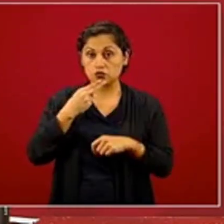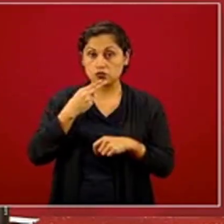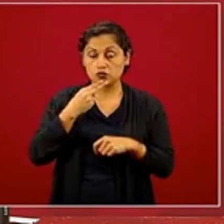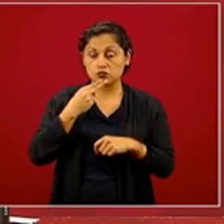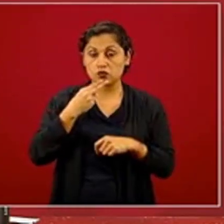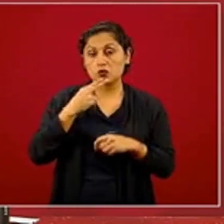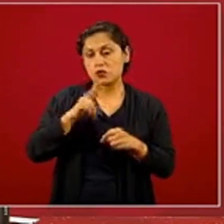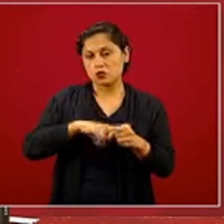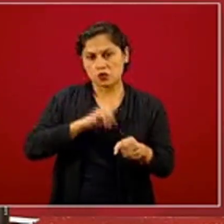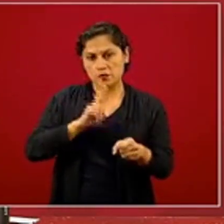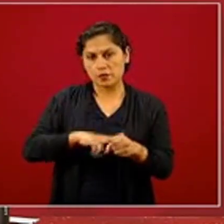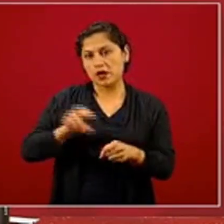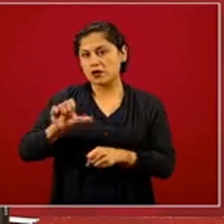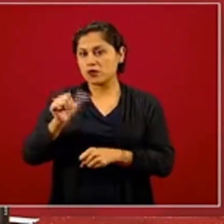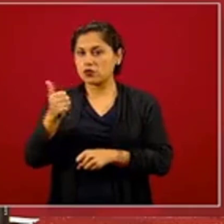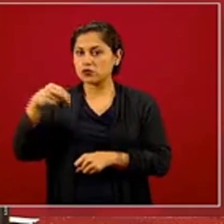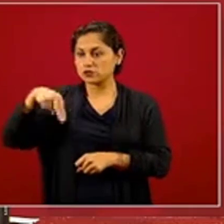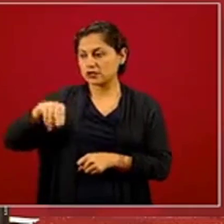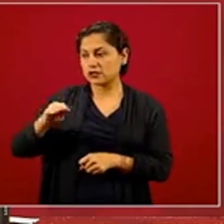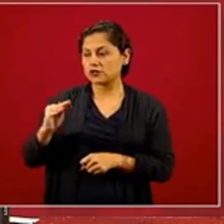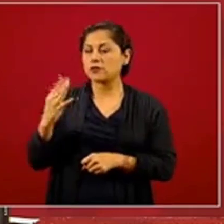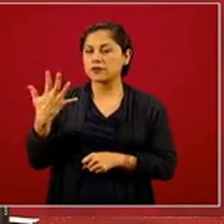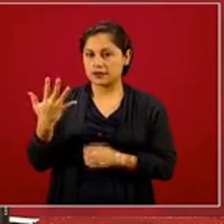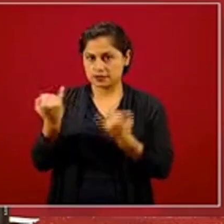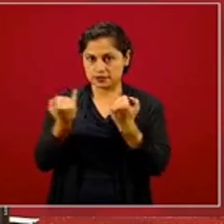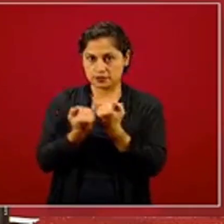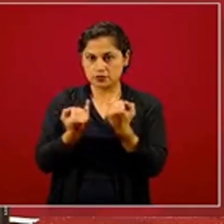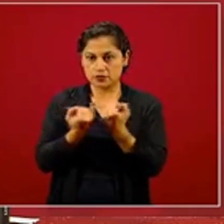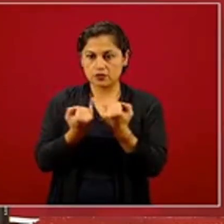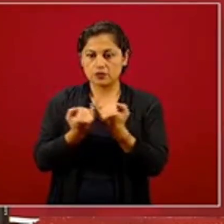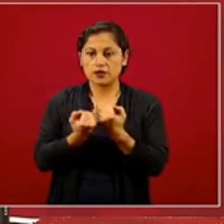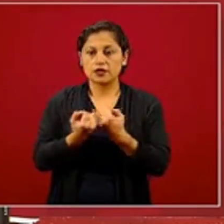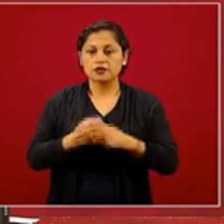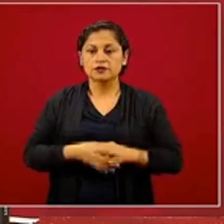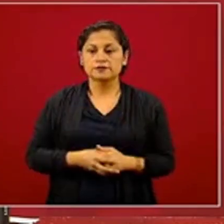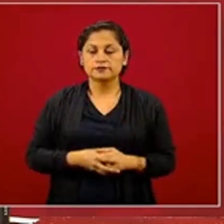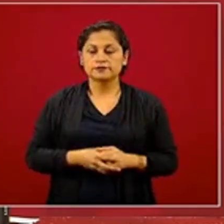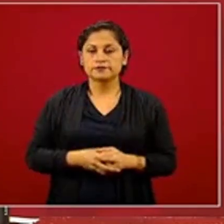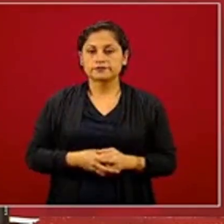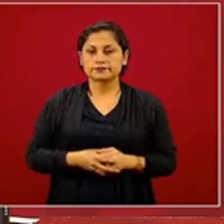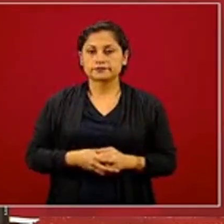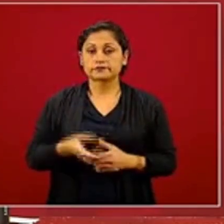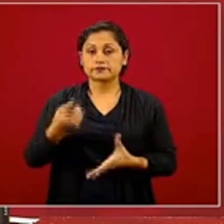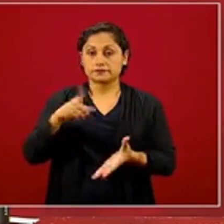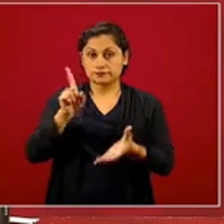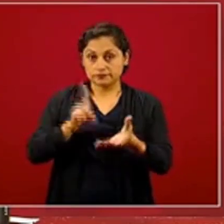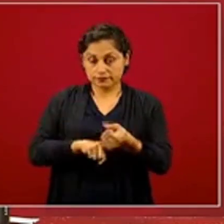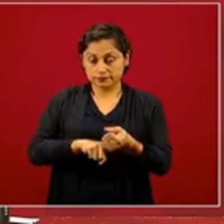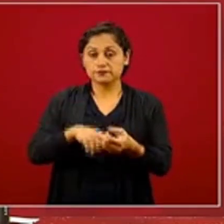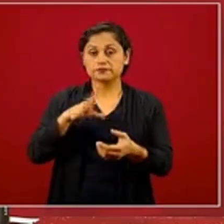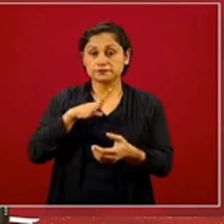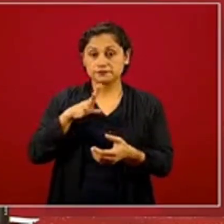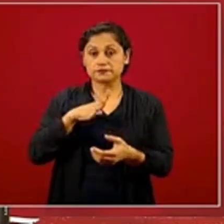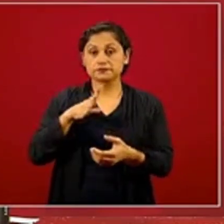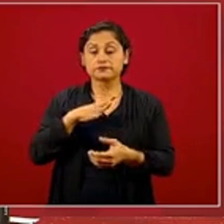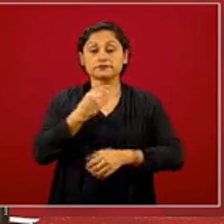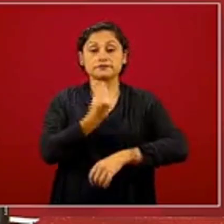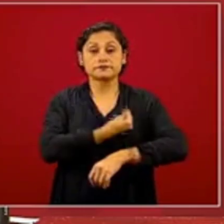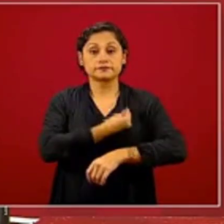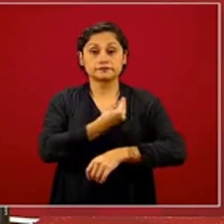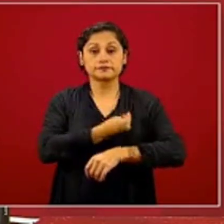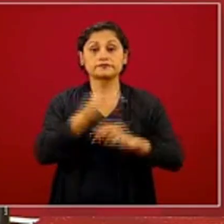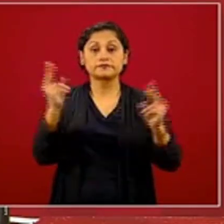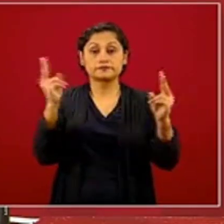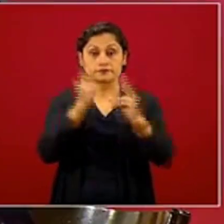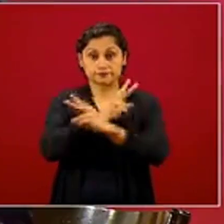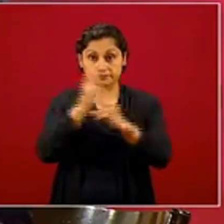N95, tienen una característica de impermeabilidad o de resistencia al flujo del aire,